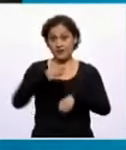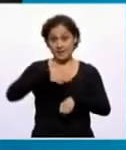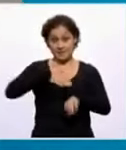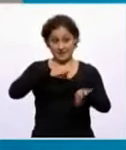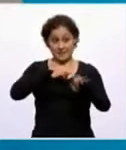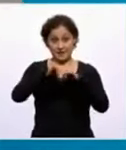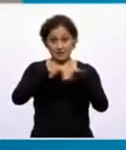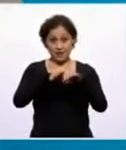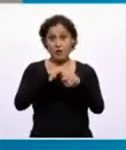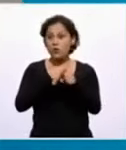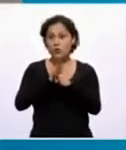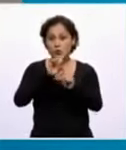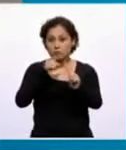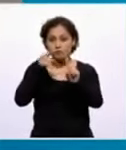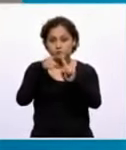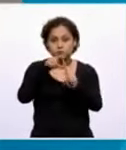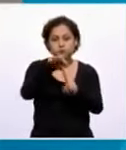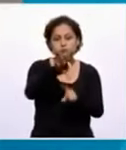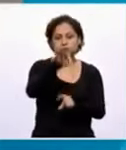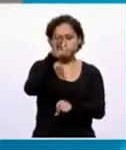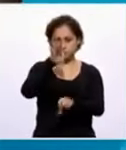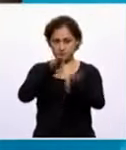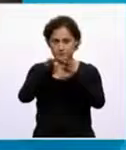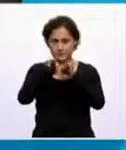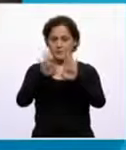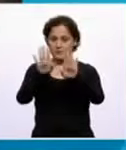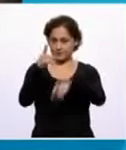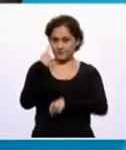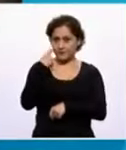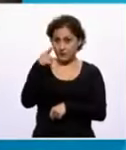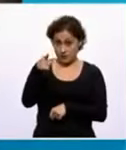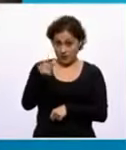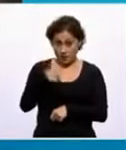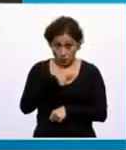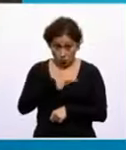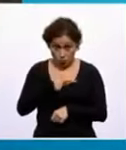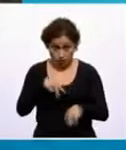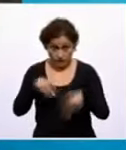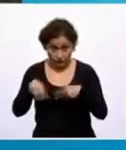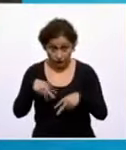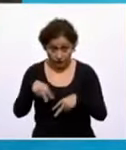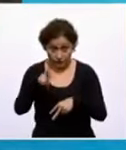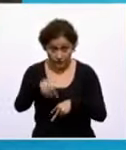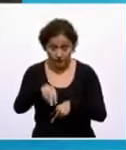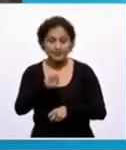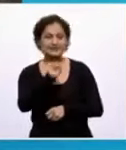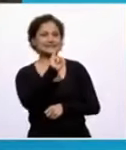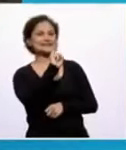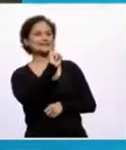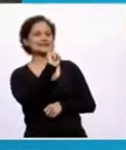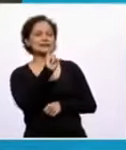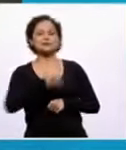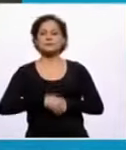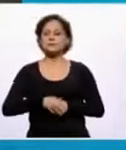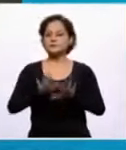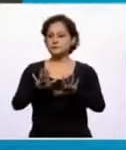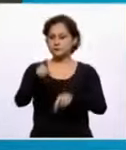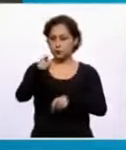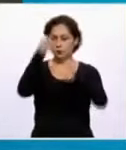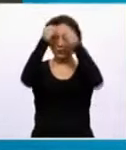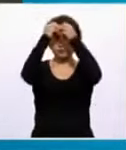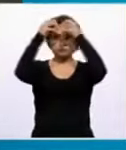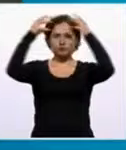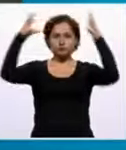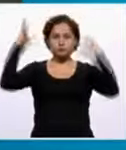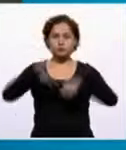trabajo. Vamos a ver, ¿os gusta el fútbol, verdad? Sí. Bien, pues imaginad que estáis